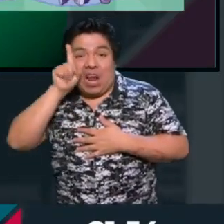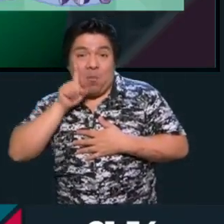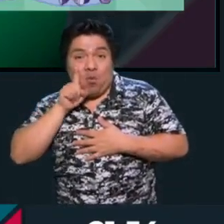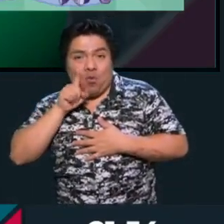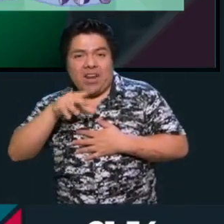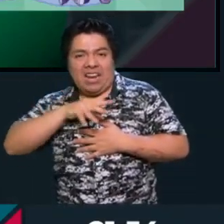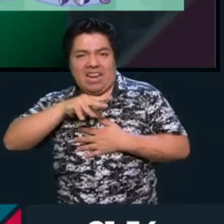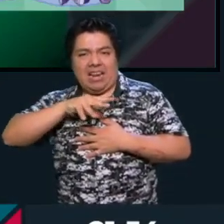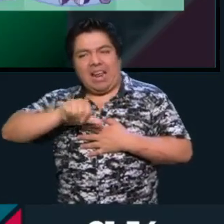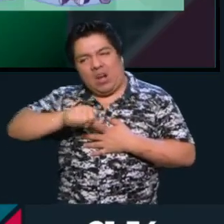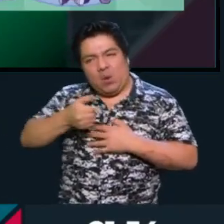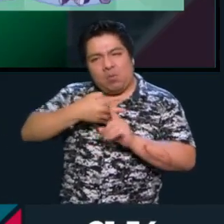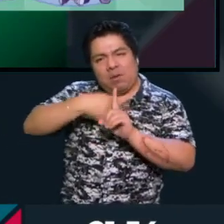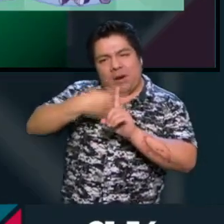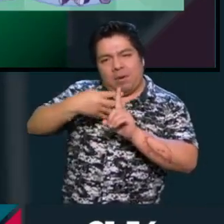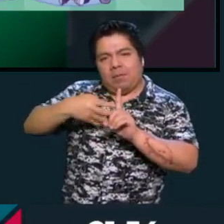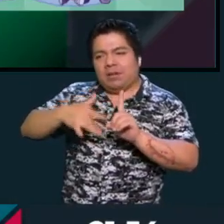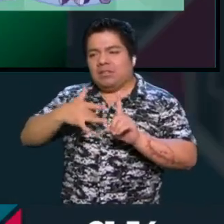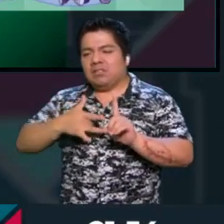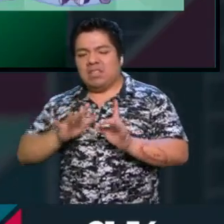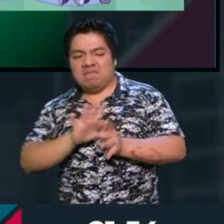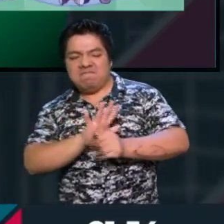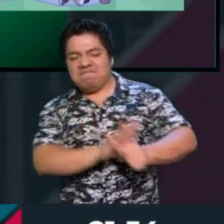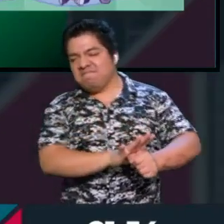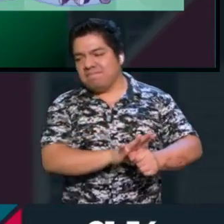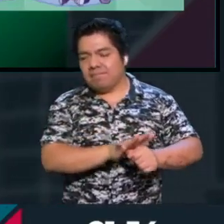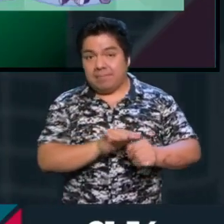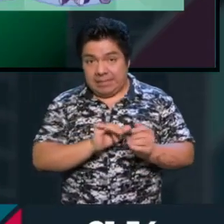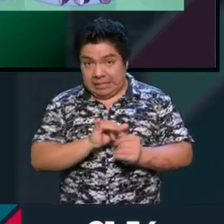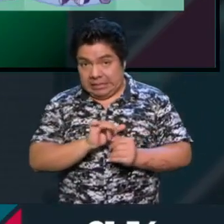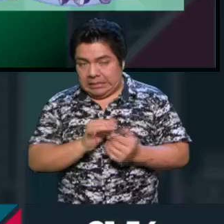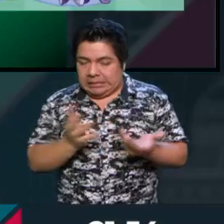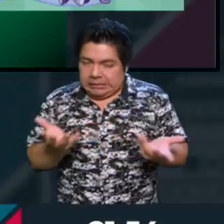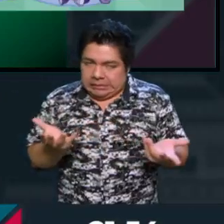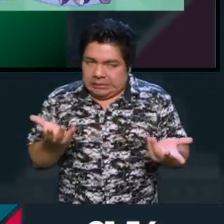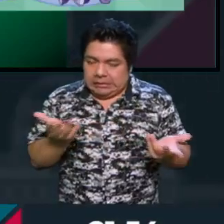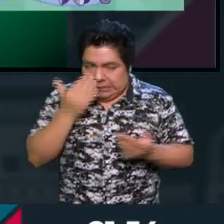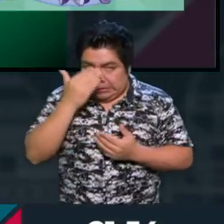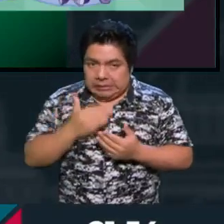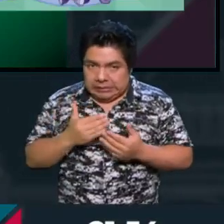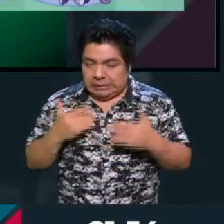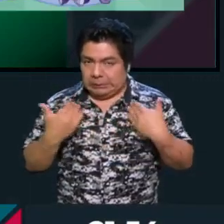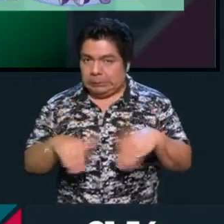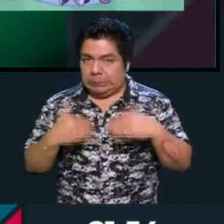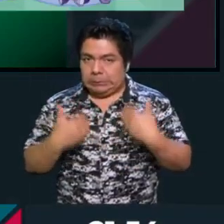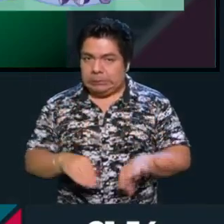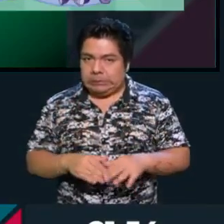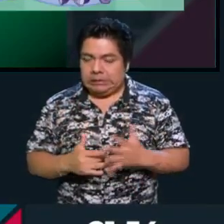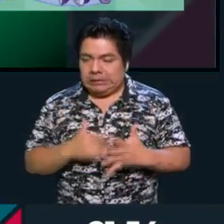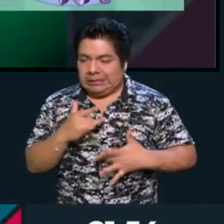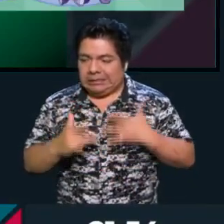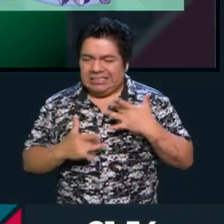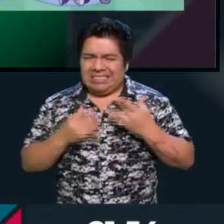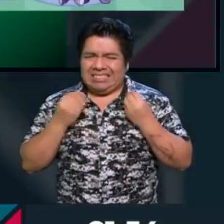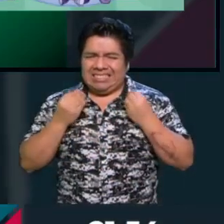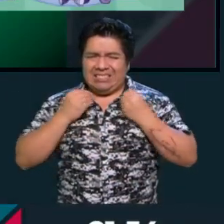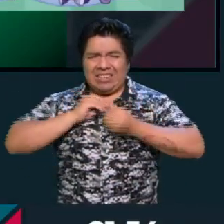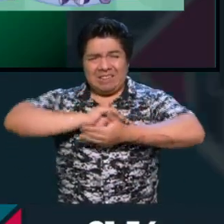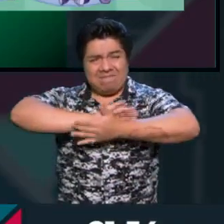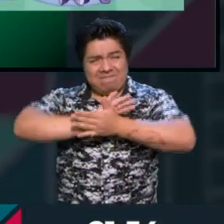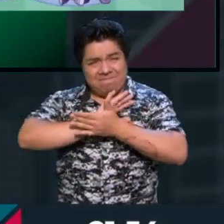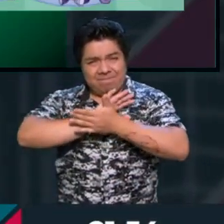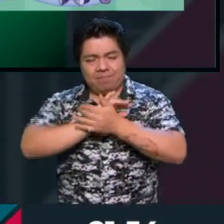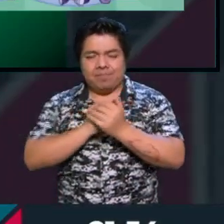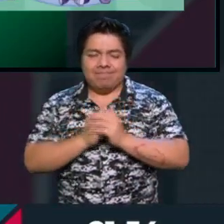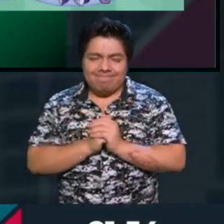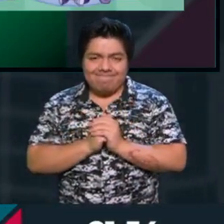que pertenecen a esta diversidad sexogenérica. Obviamente, una enorme carga de discriminación, y hay